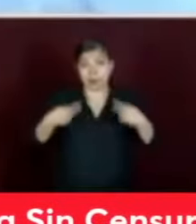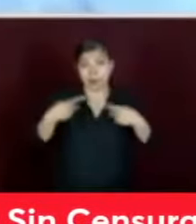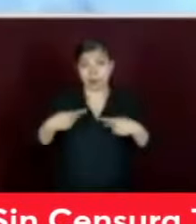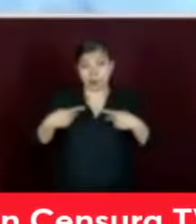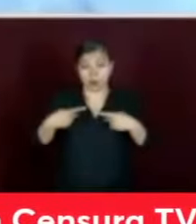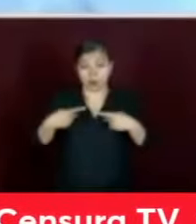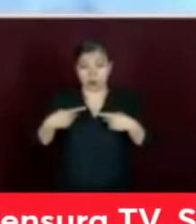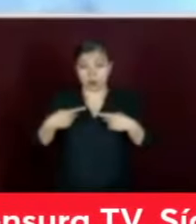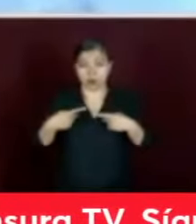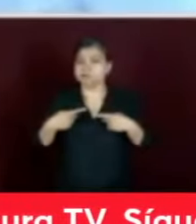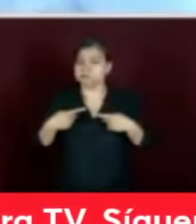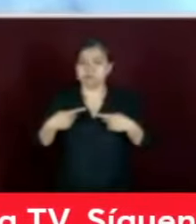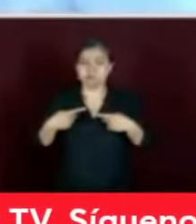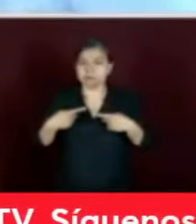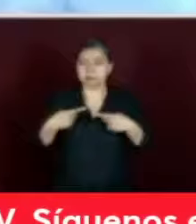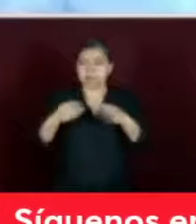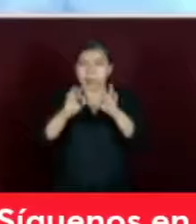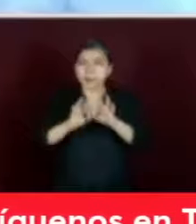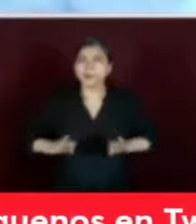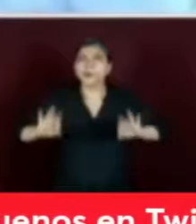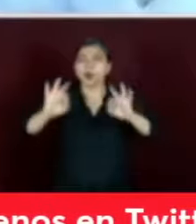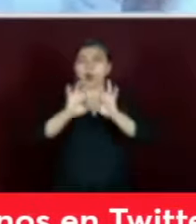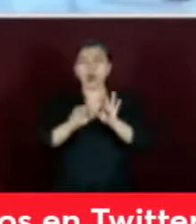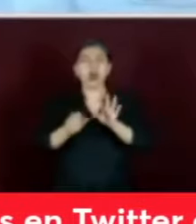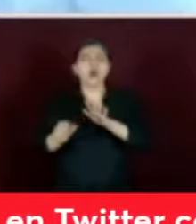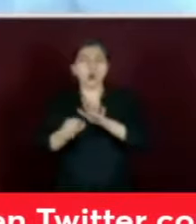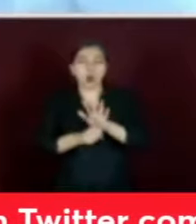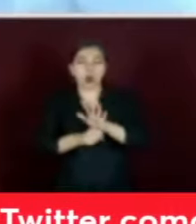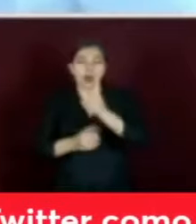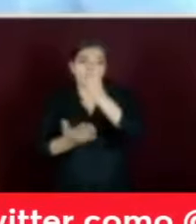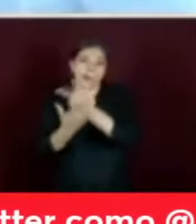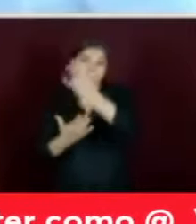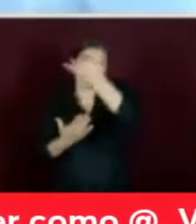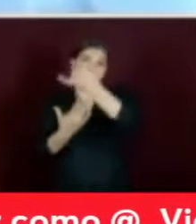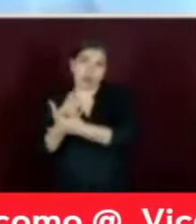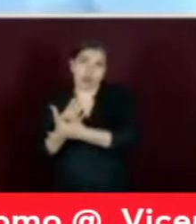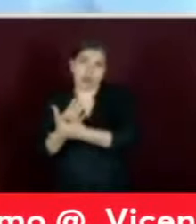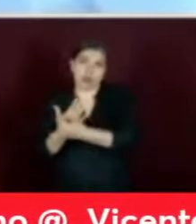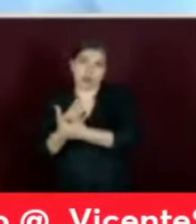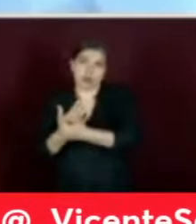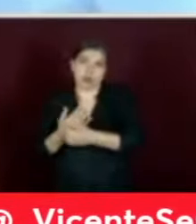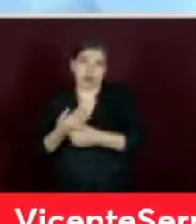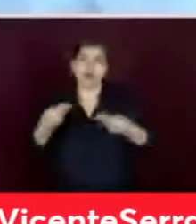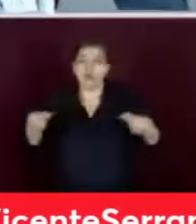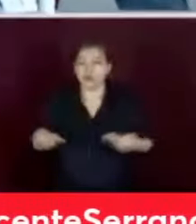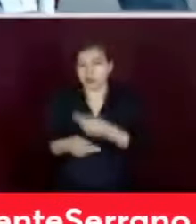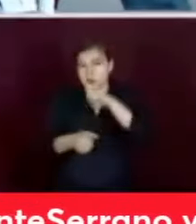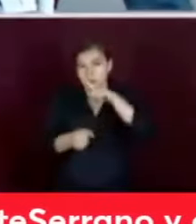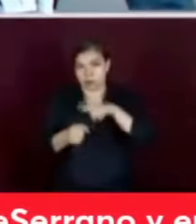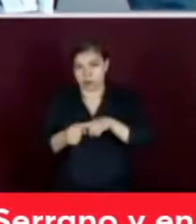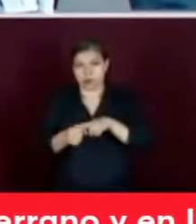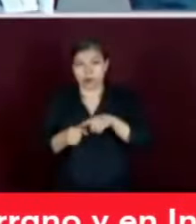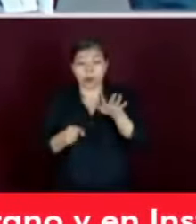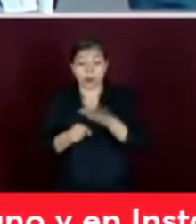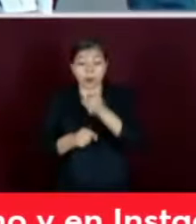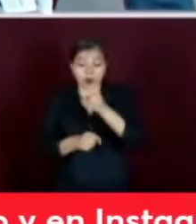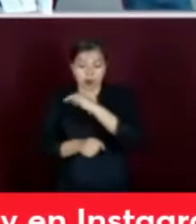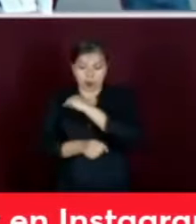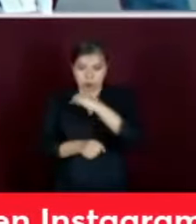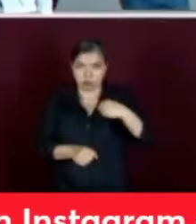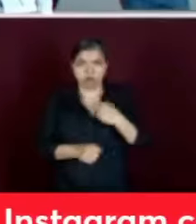sino fundamentalmente el proyecto de nación. Por eso podemos